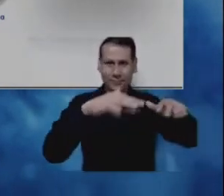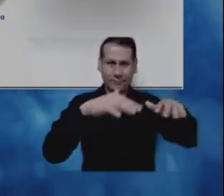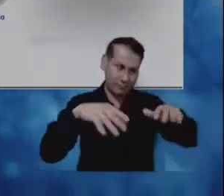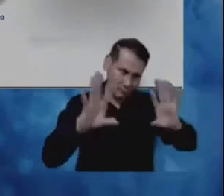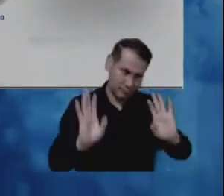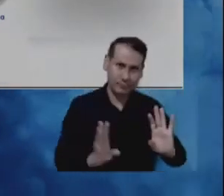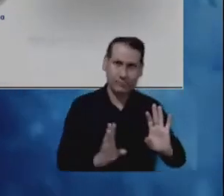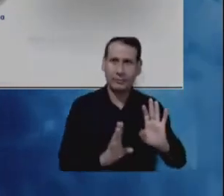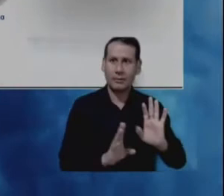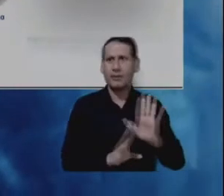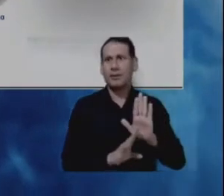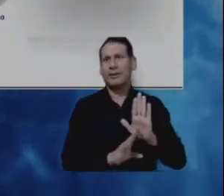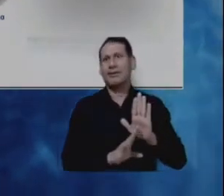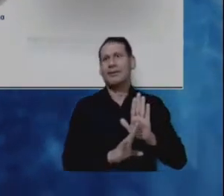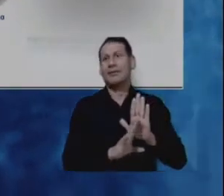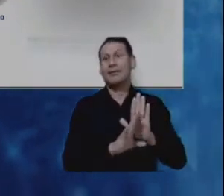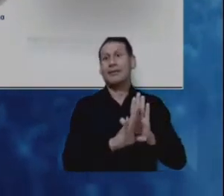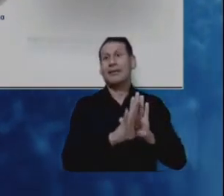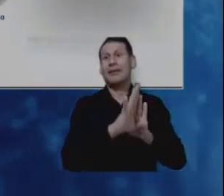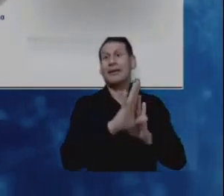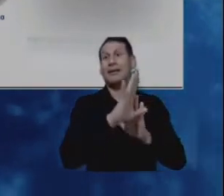las soluciones inalámbricas, ¿sí?